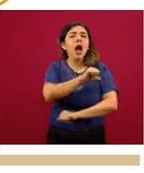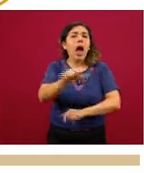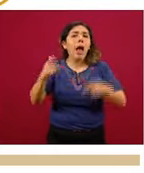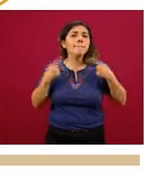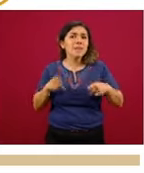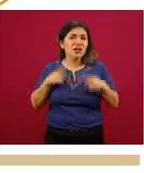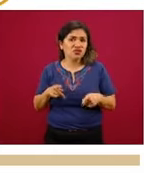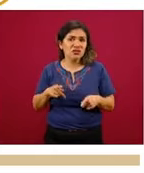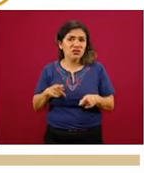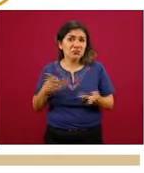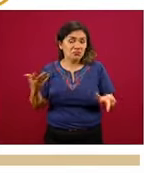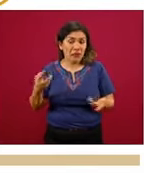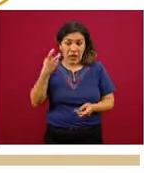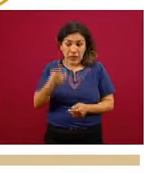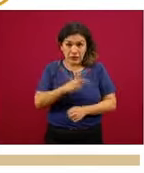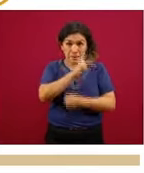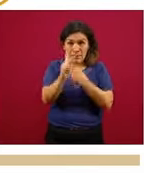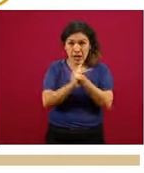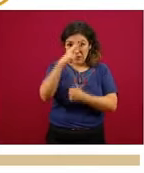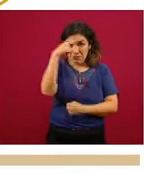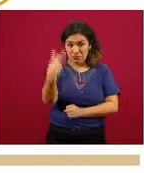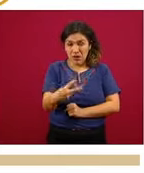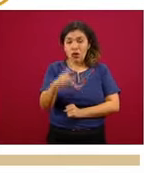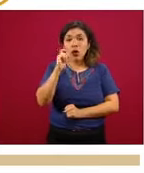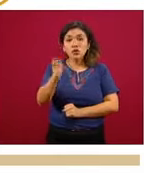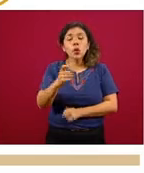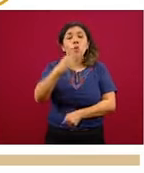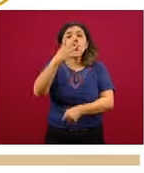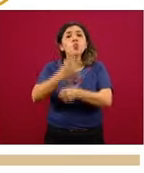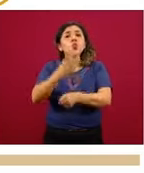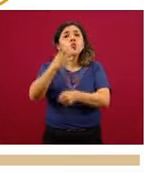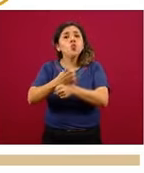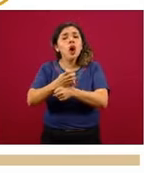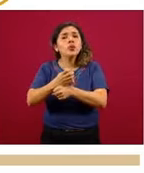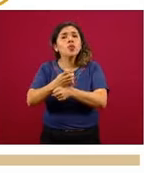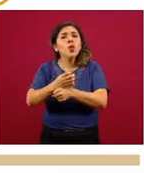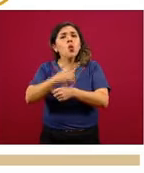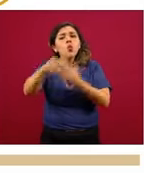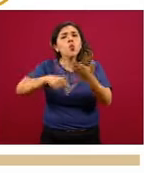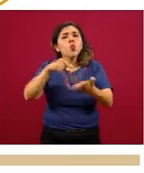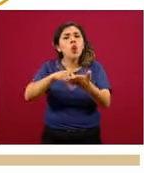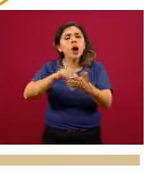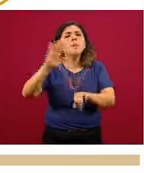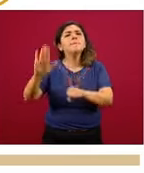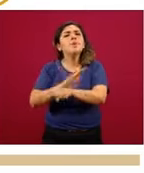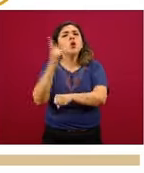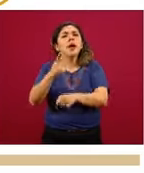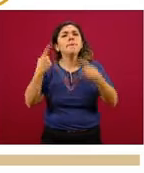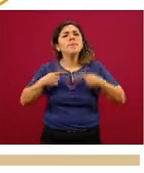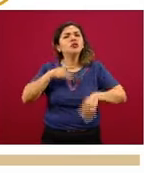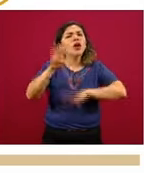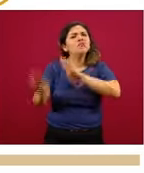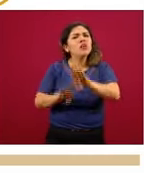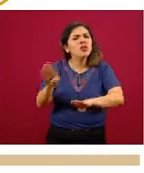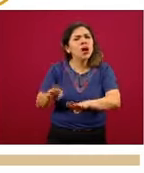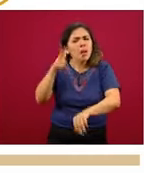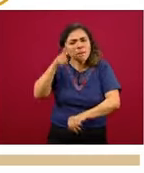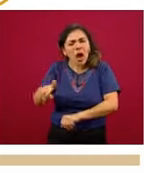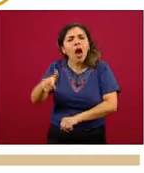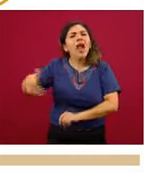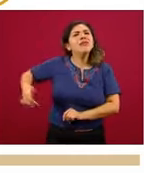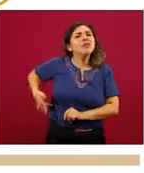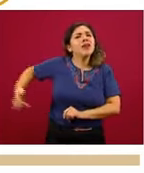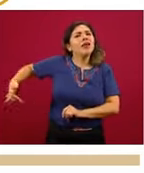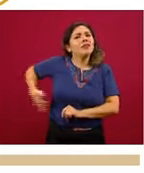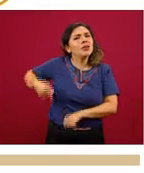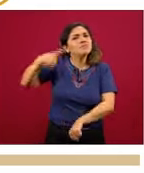población. Tan solo en nuestro país son la cuarta causa de muerte las enfermedades del hígado. Y de estas enfermedades del